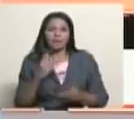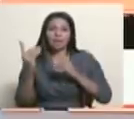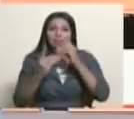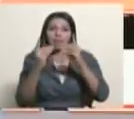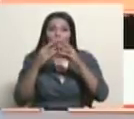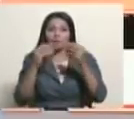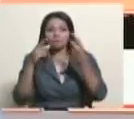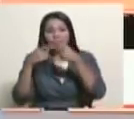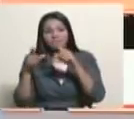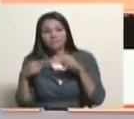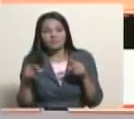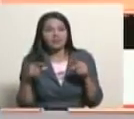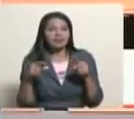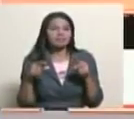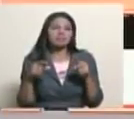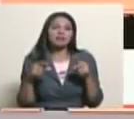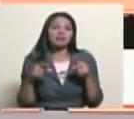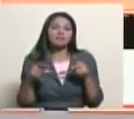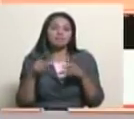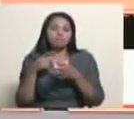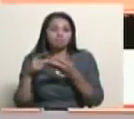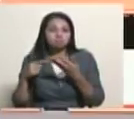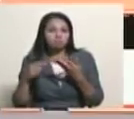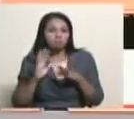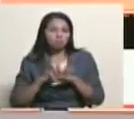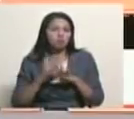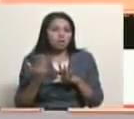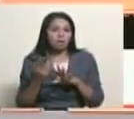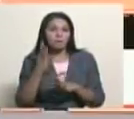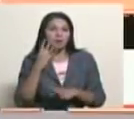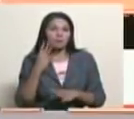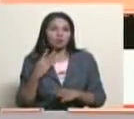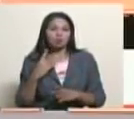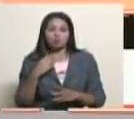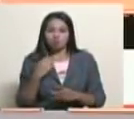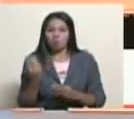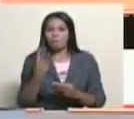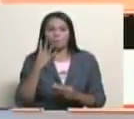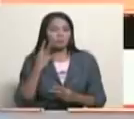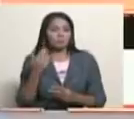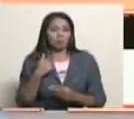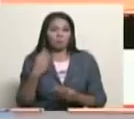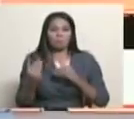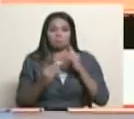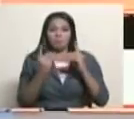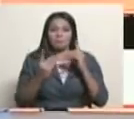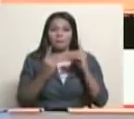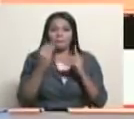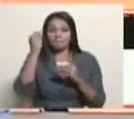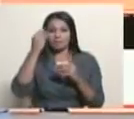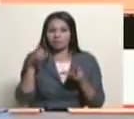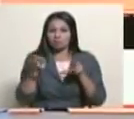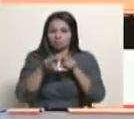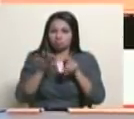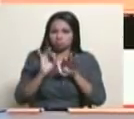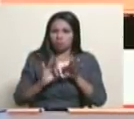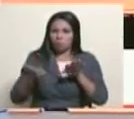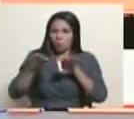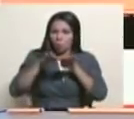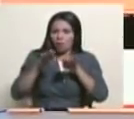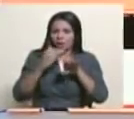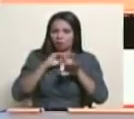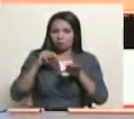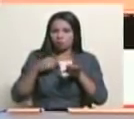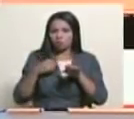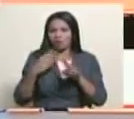los diversos, con los diferentes, porque uno no solo dialoga con los que piensan como uno, hay